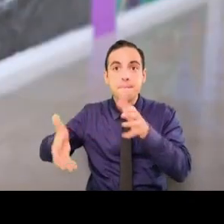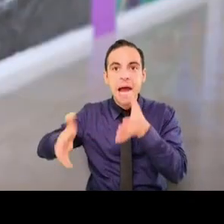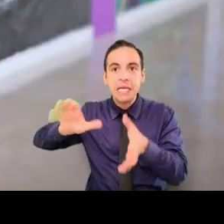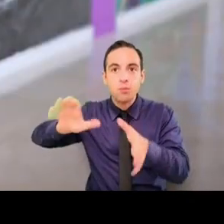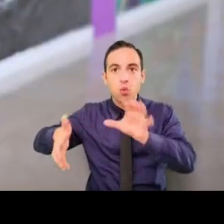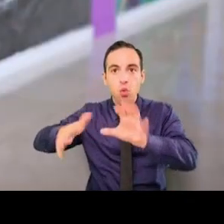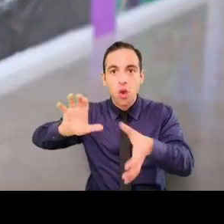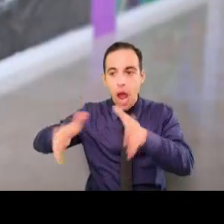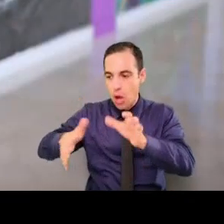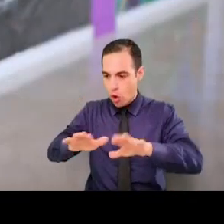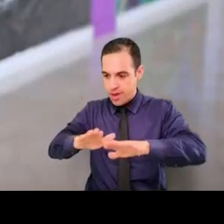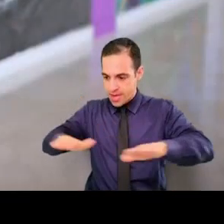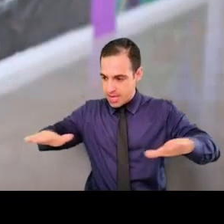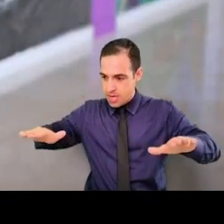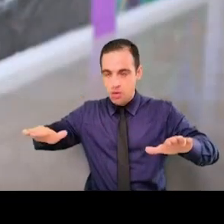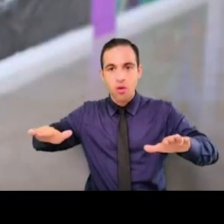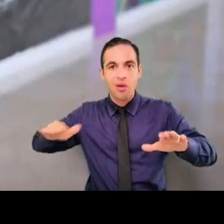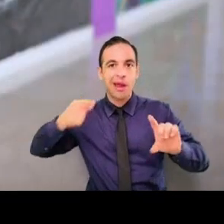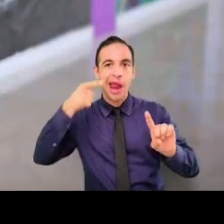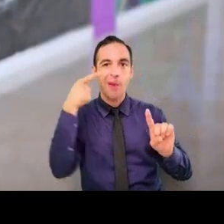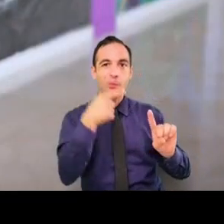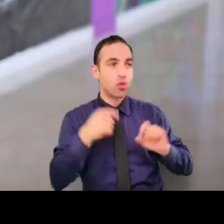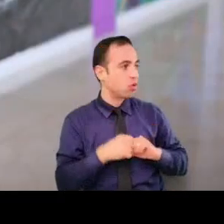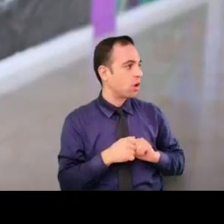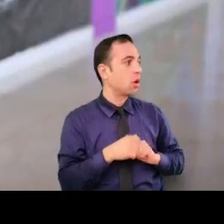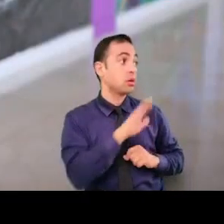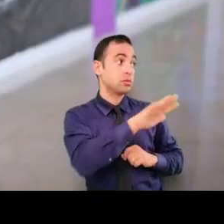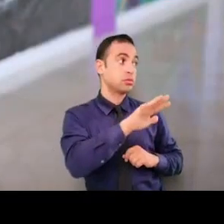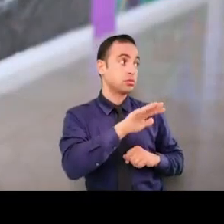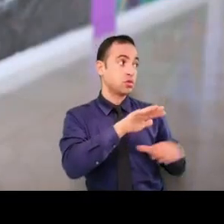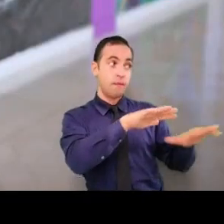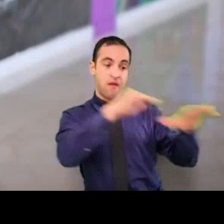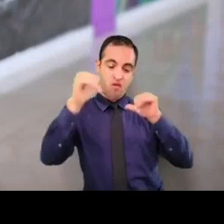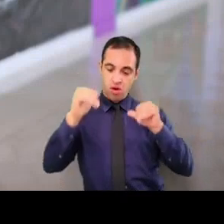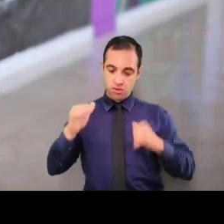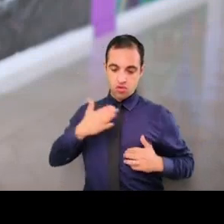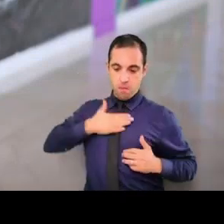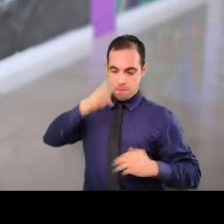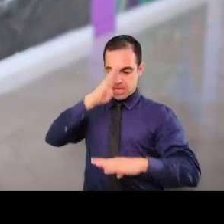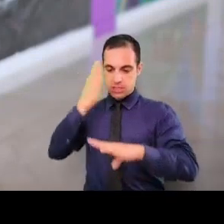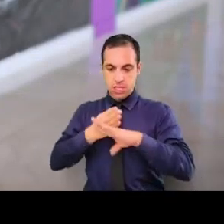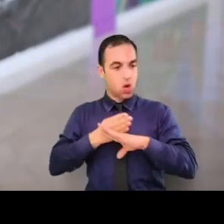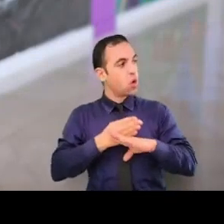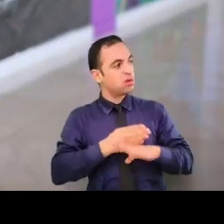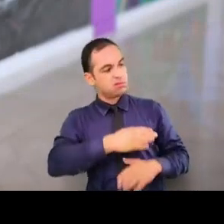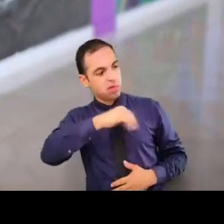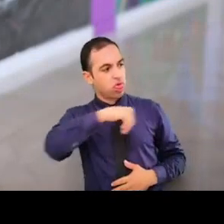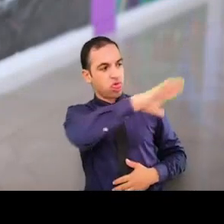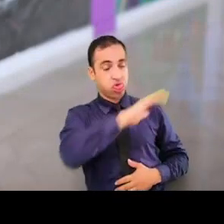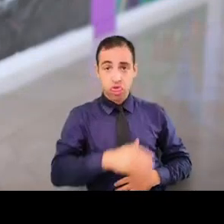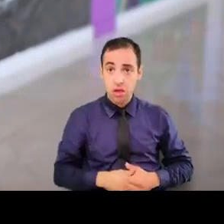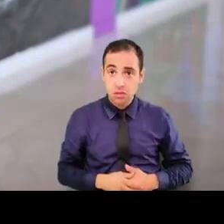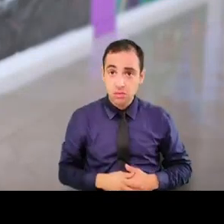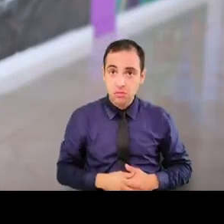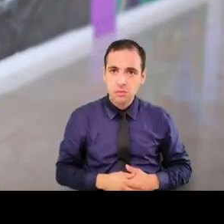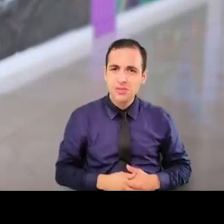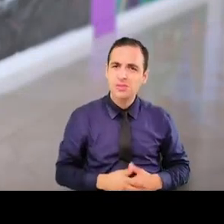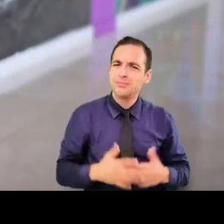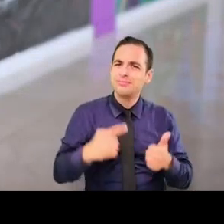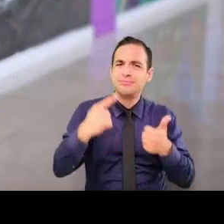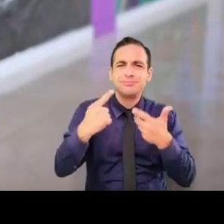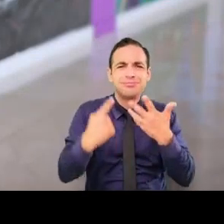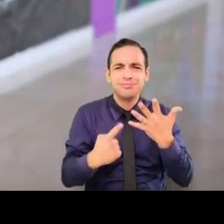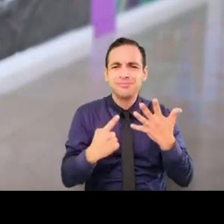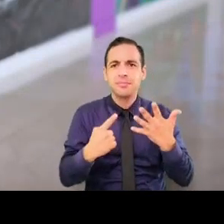manipulan los niños de muchas maneras para hacerte sentir culpable de su comportamiento o los usa como intermediarios para mantener ese control